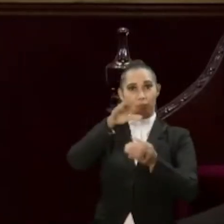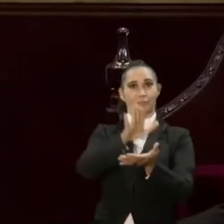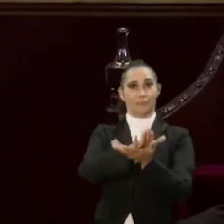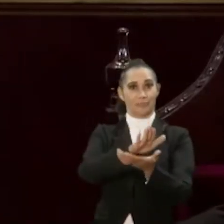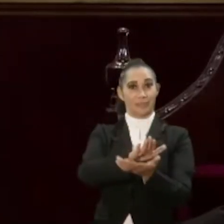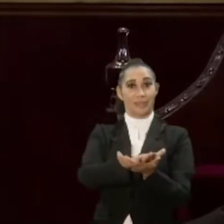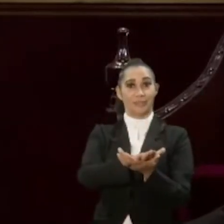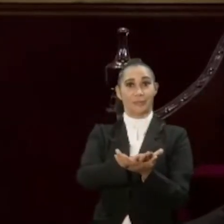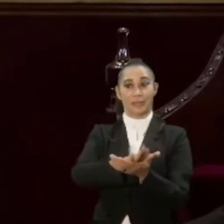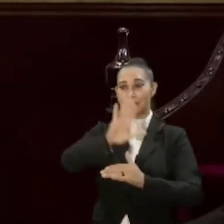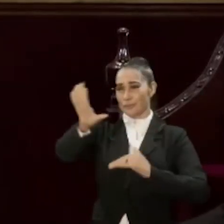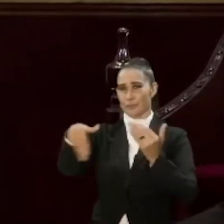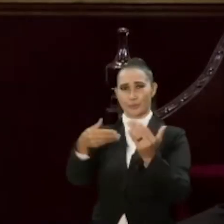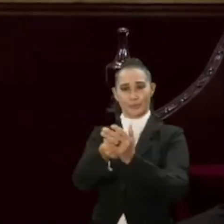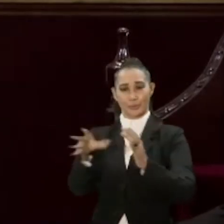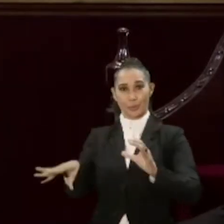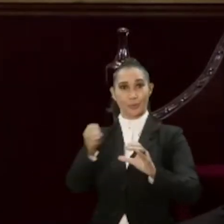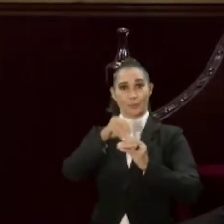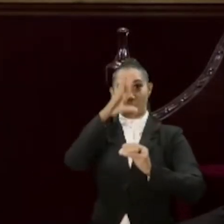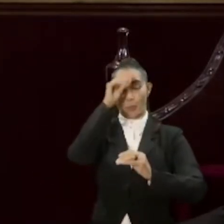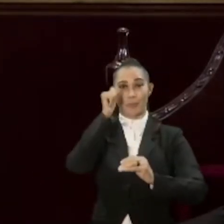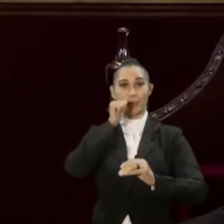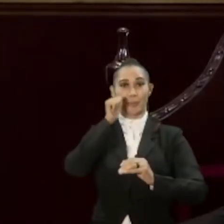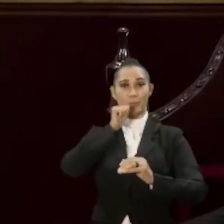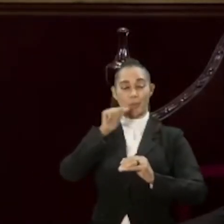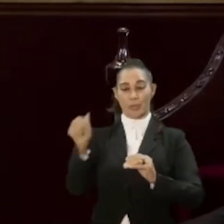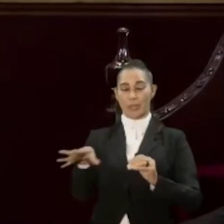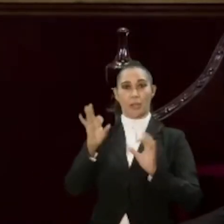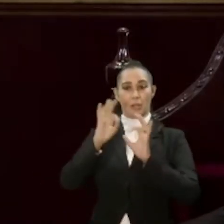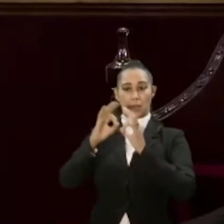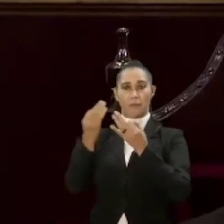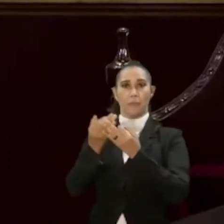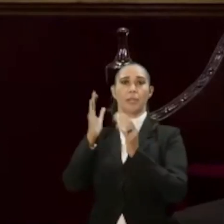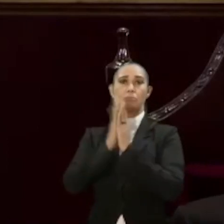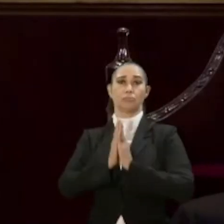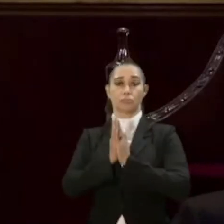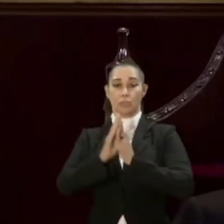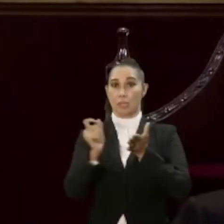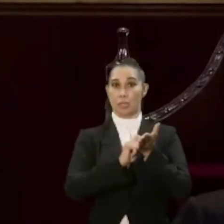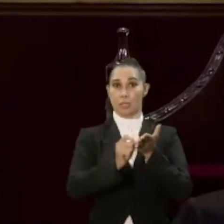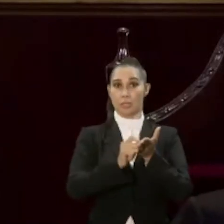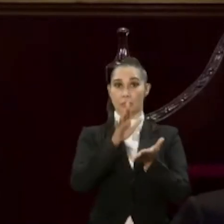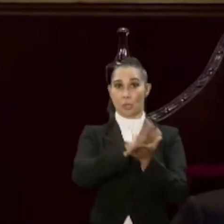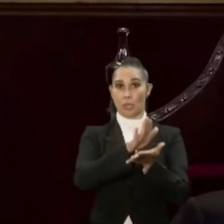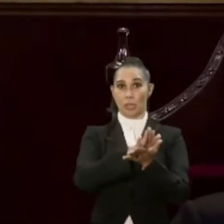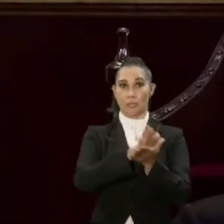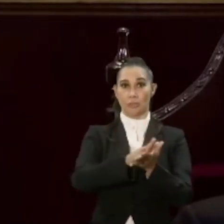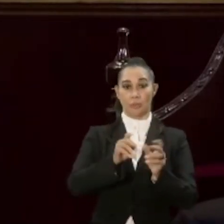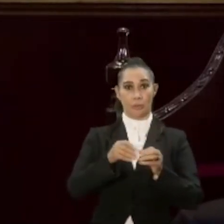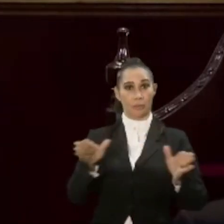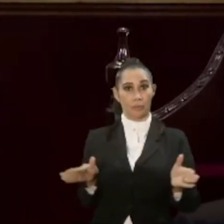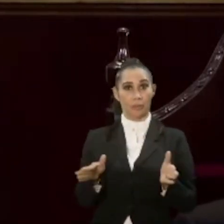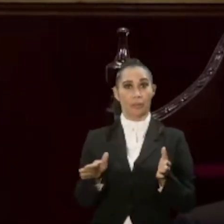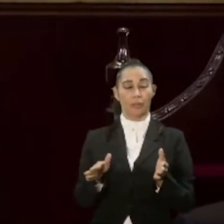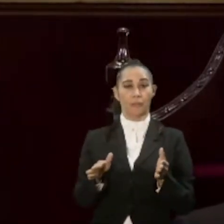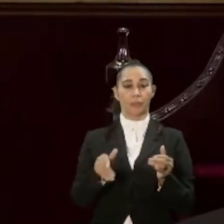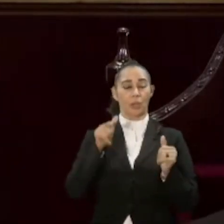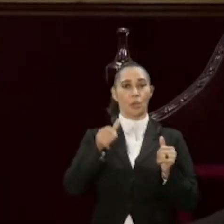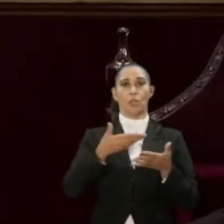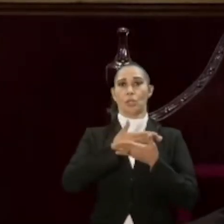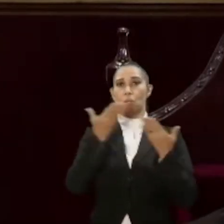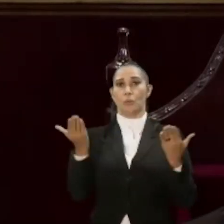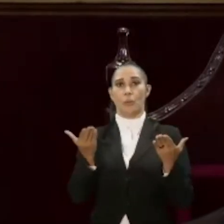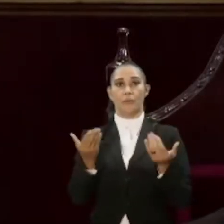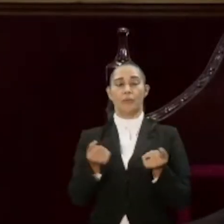aulas. Todos los niños y niñas adolescentes cuya familia solicitaron inscripción en la escuela pública, donde no